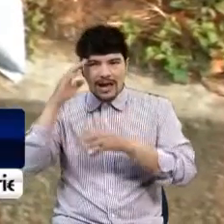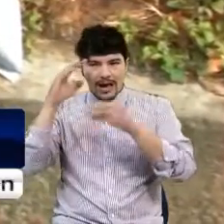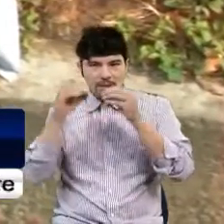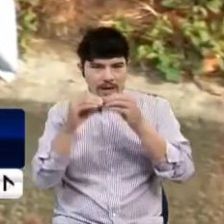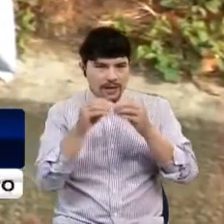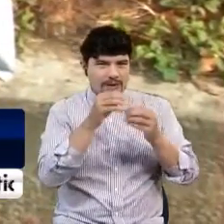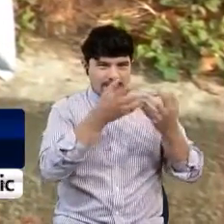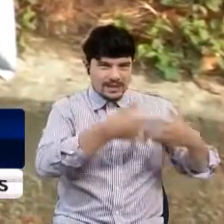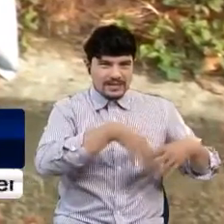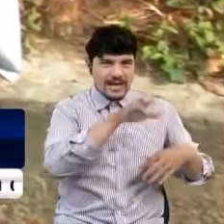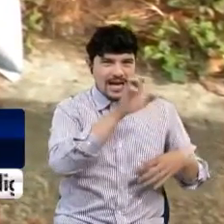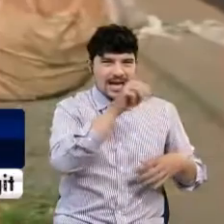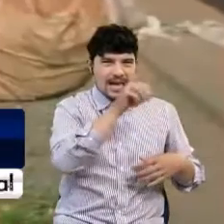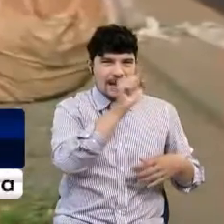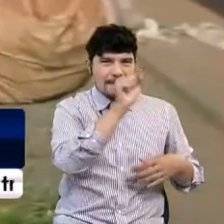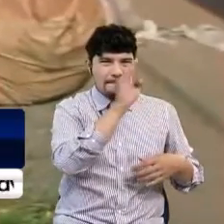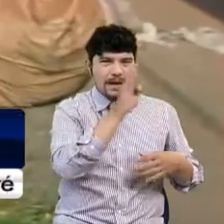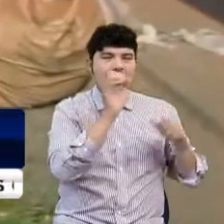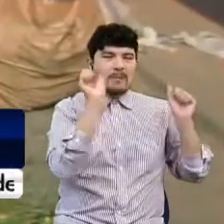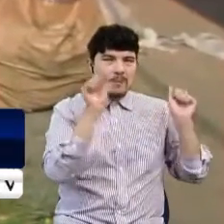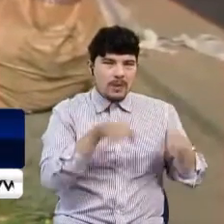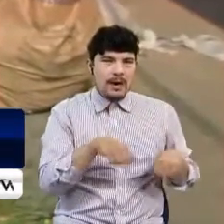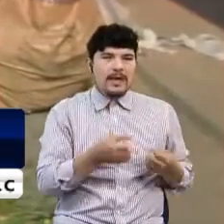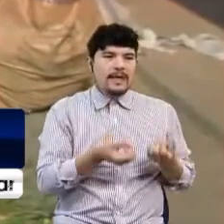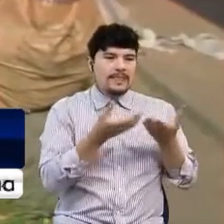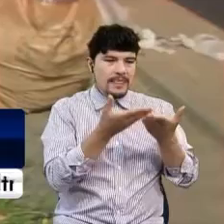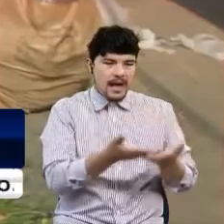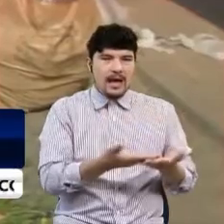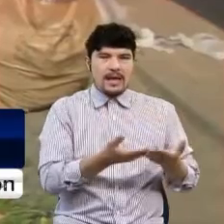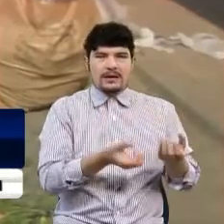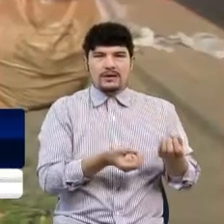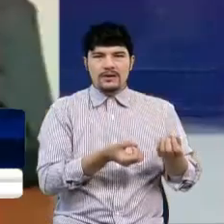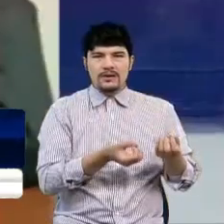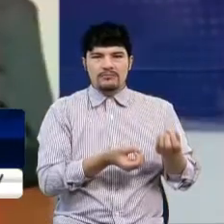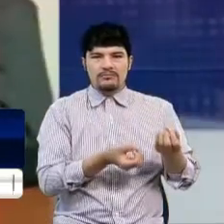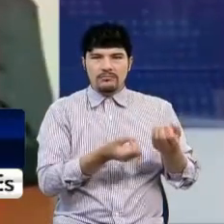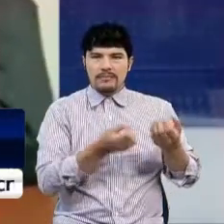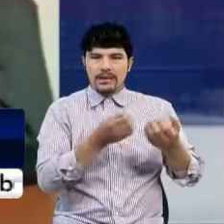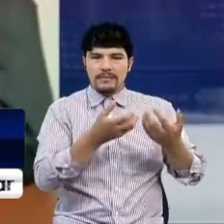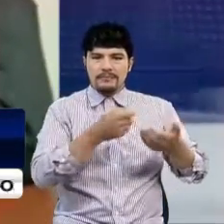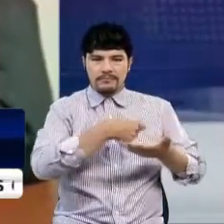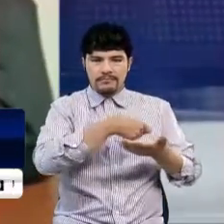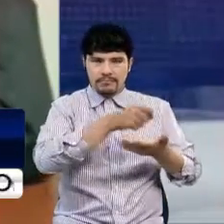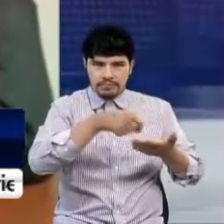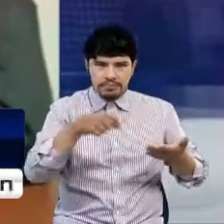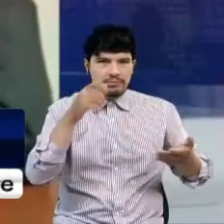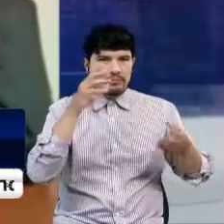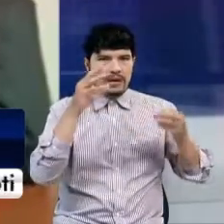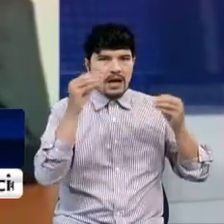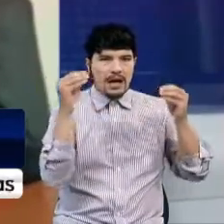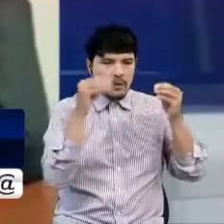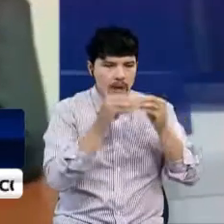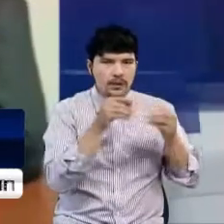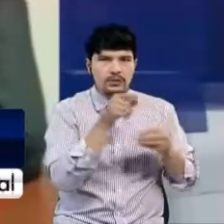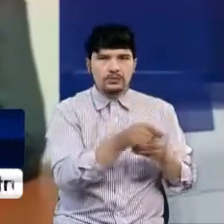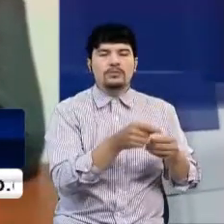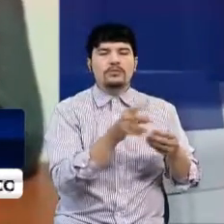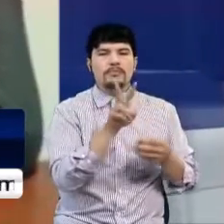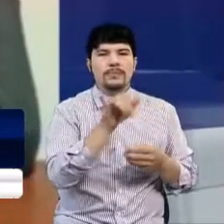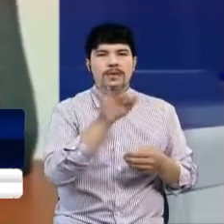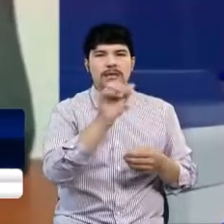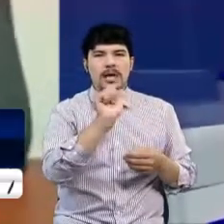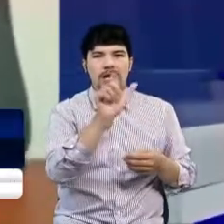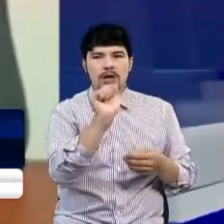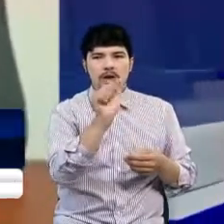la ejecución del contrato de basuras con nuevas tecnologías. Hemos presentado una solicitud de conciliación. En esa solicitud